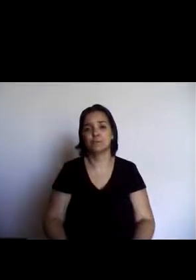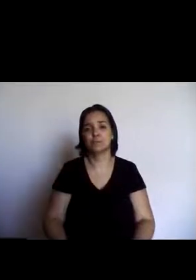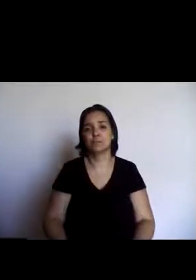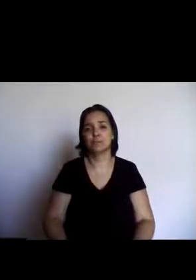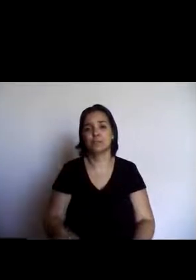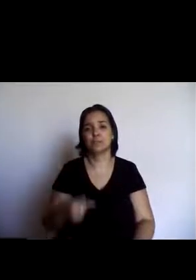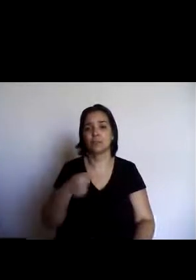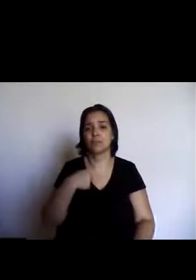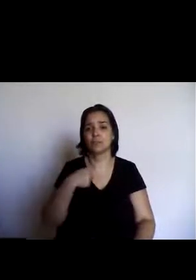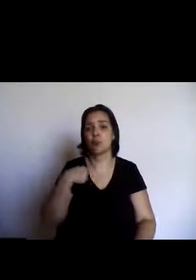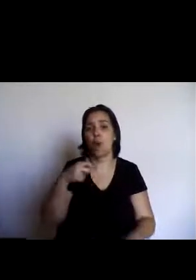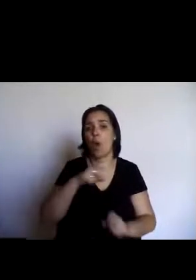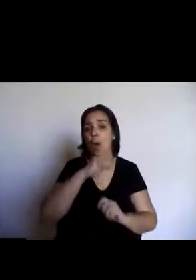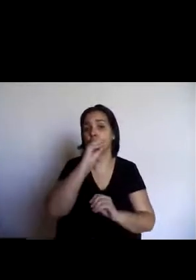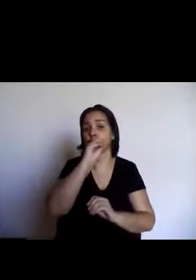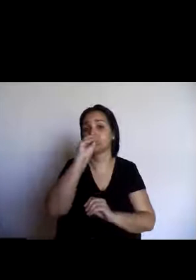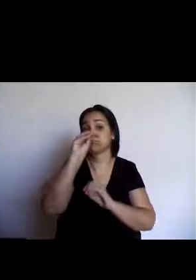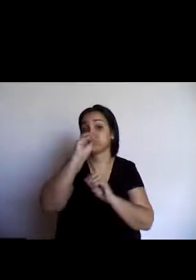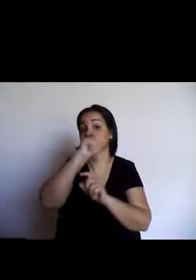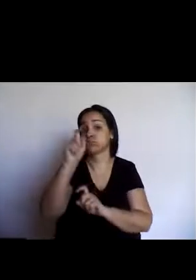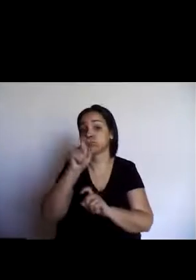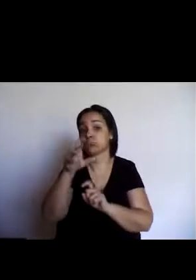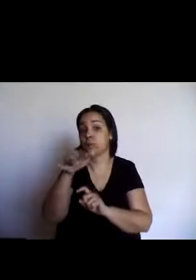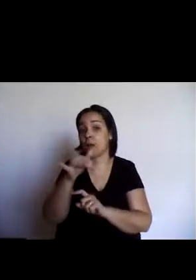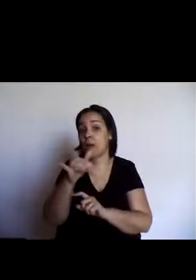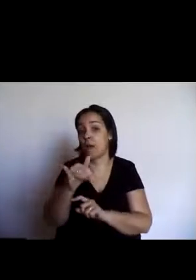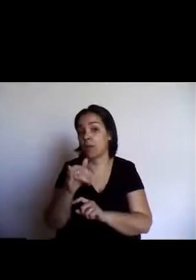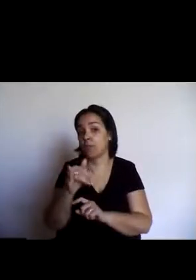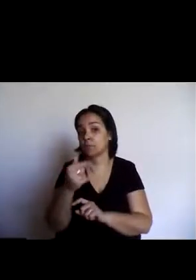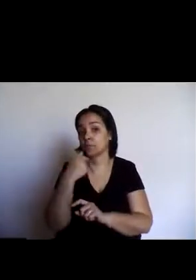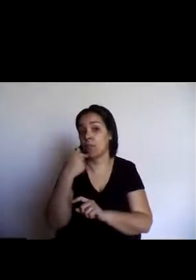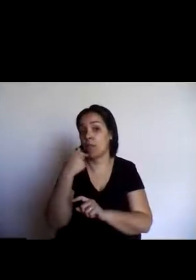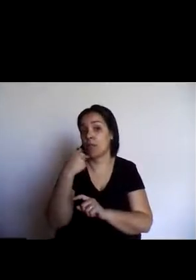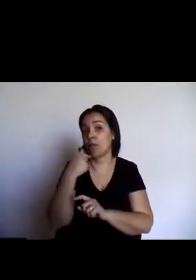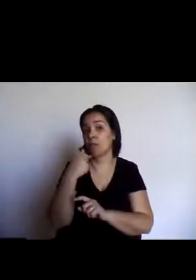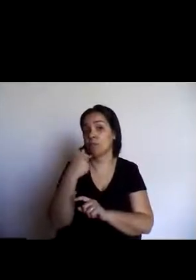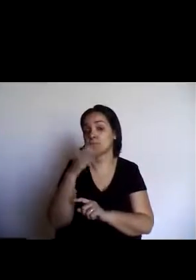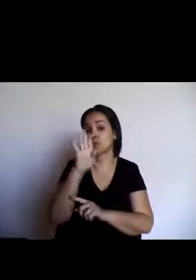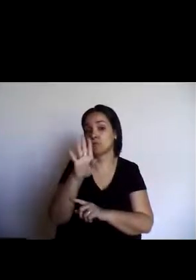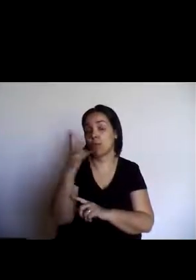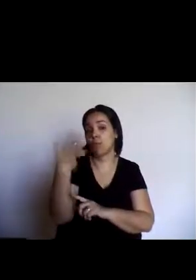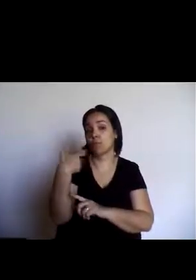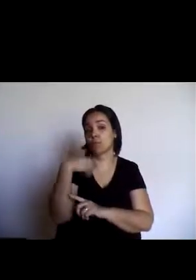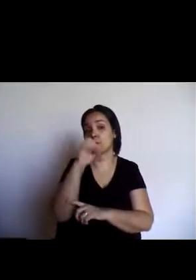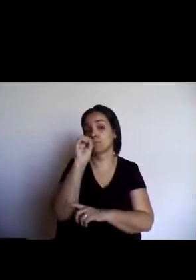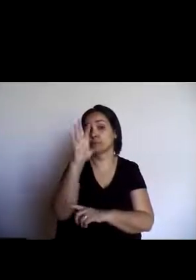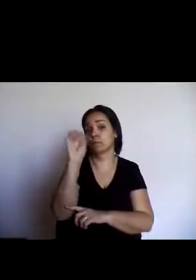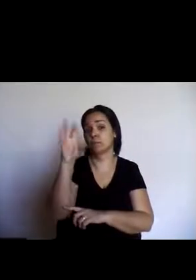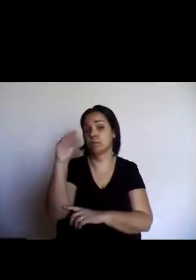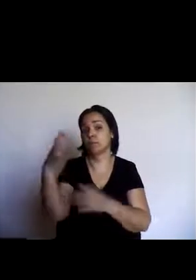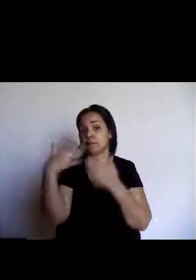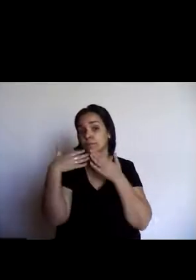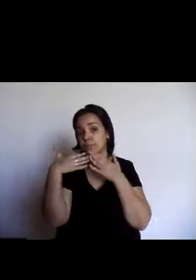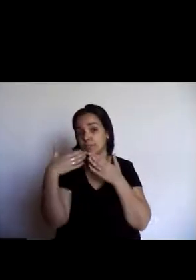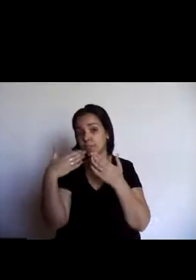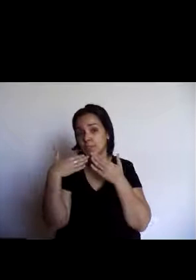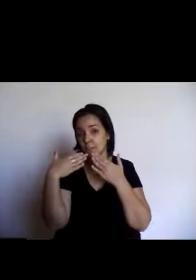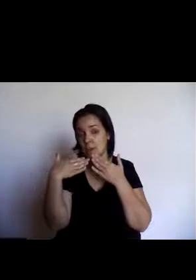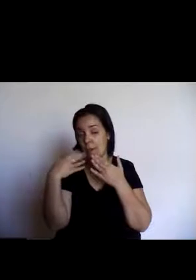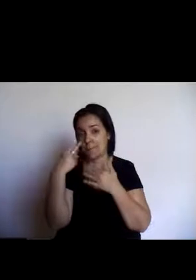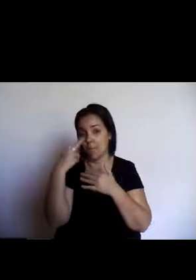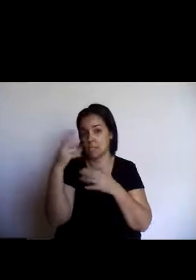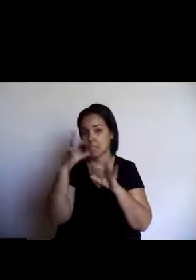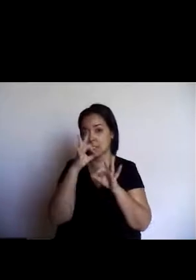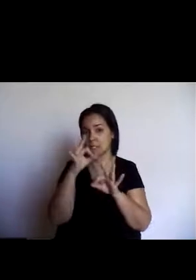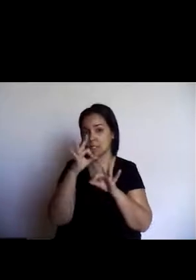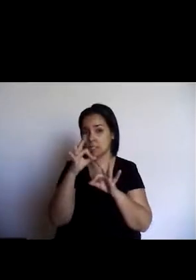tendremos alguna que otra pregunta. Y bueno, una vez que han intervenido los cuatro panelistas, agradecerles la visión detallada